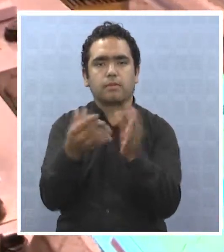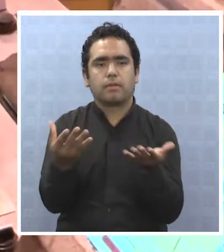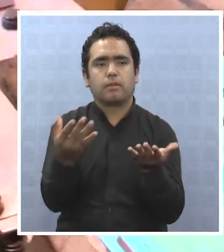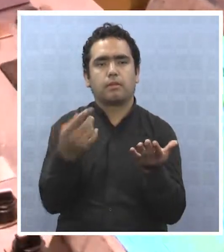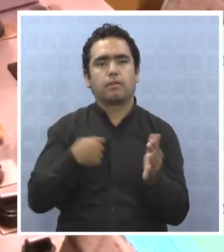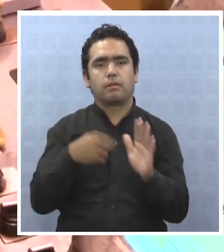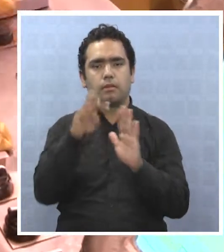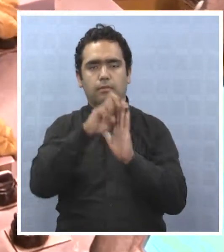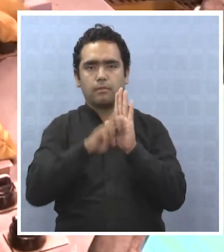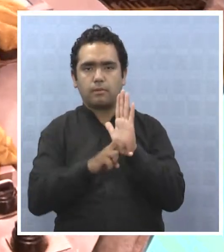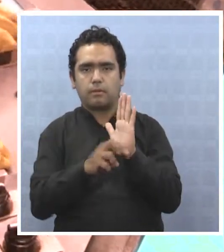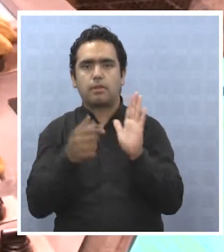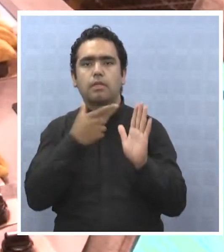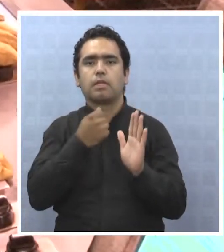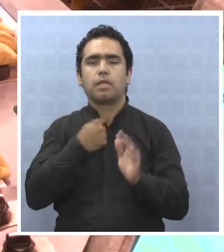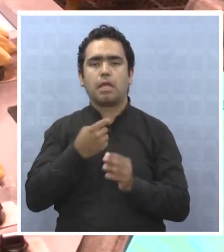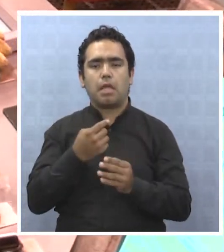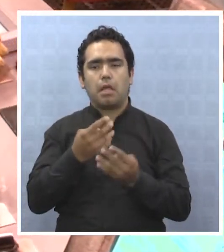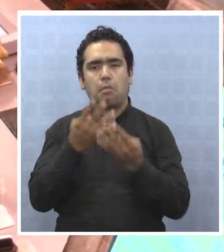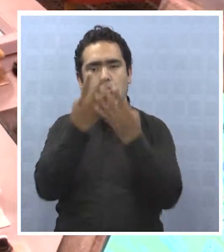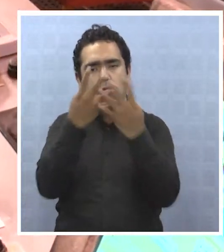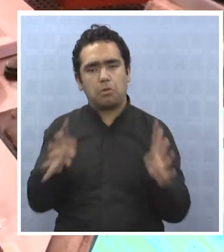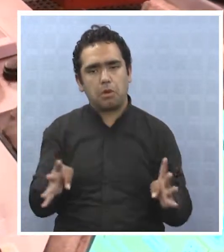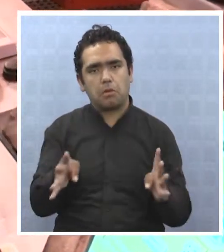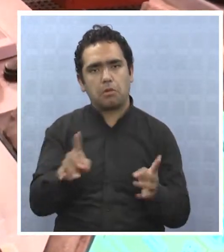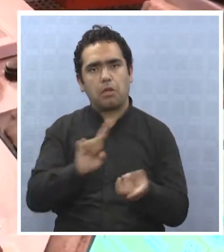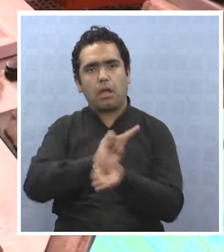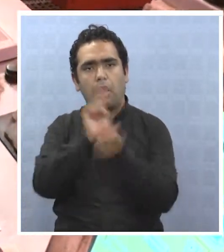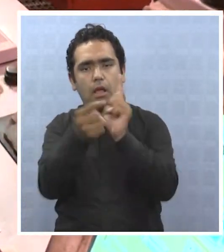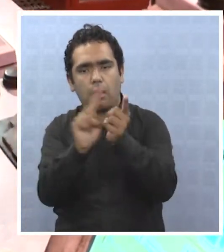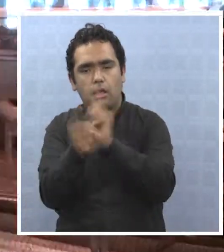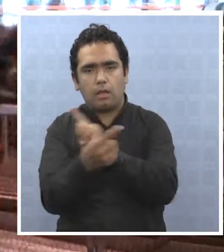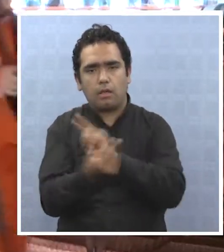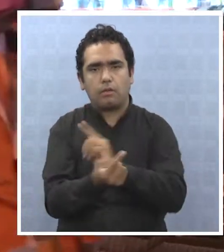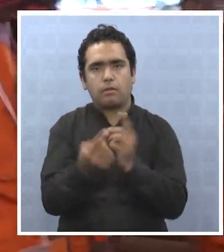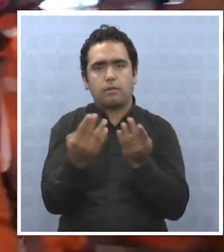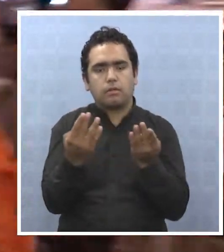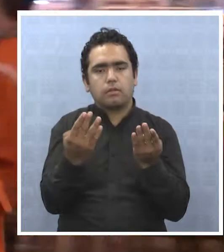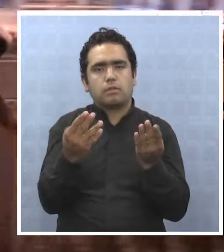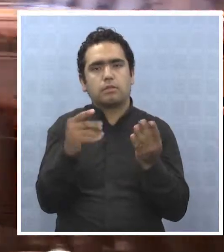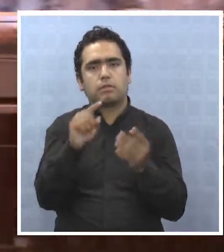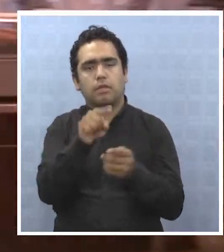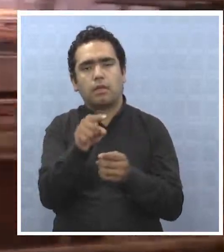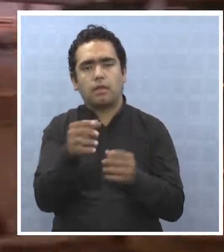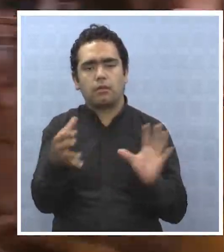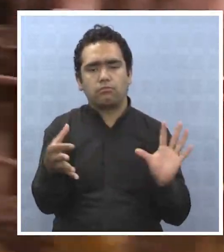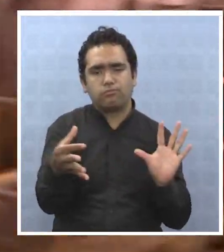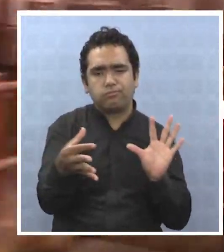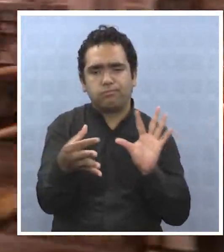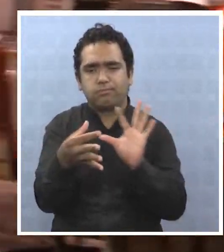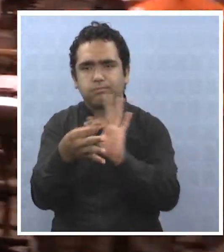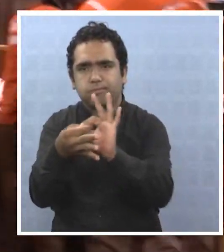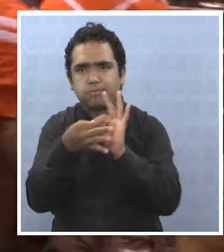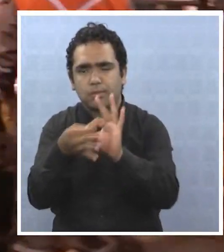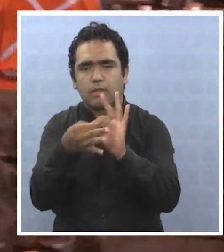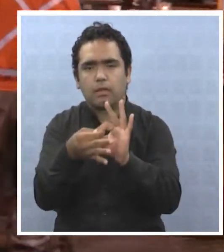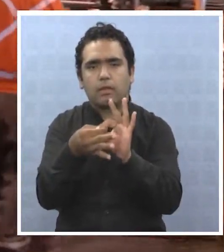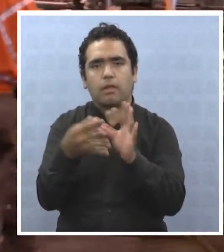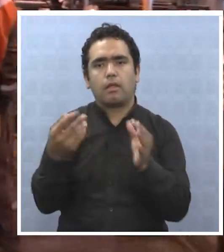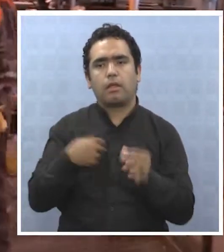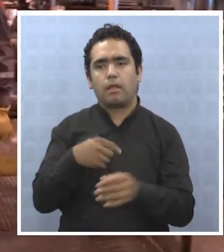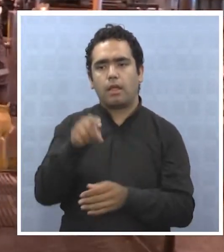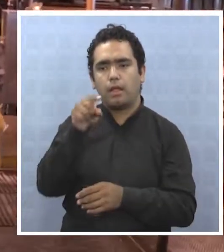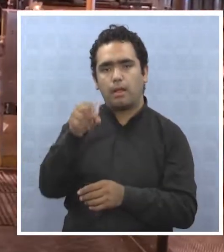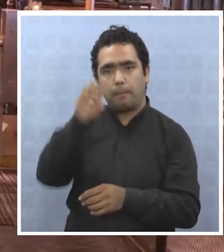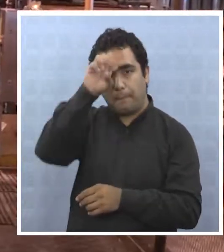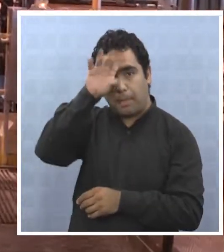es justamente hacer propuestas de adecuaciones curriculares que vayan cerrando la brecha entre lo que se forman los colegios técnicos profesionales con lo que el mundo